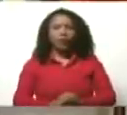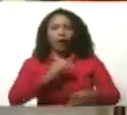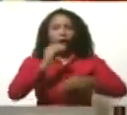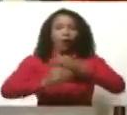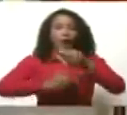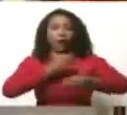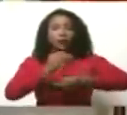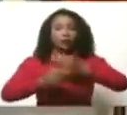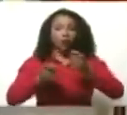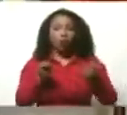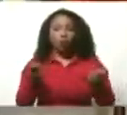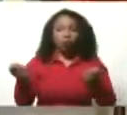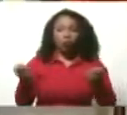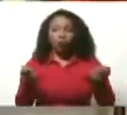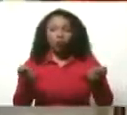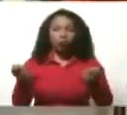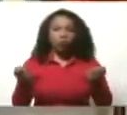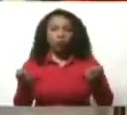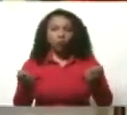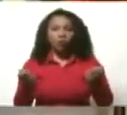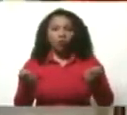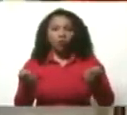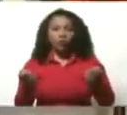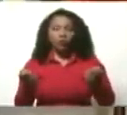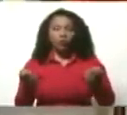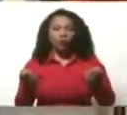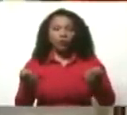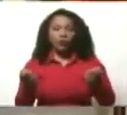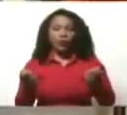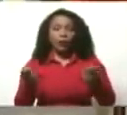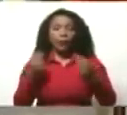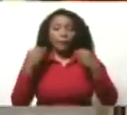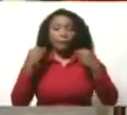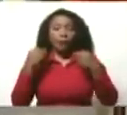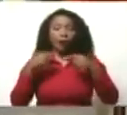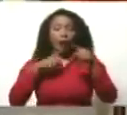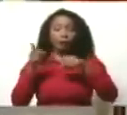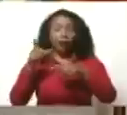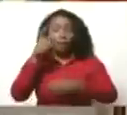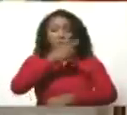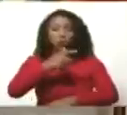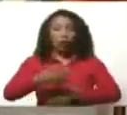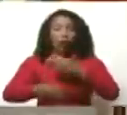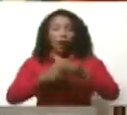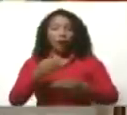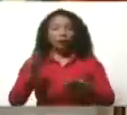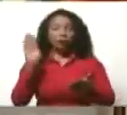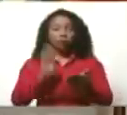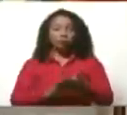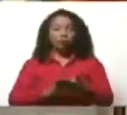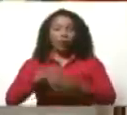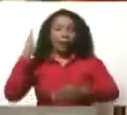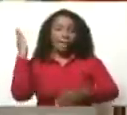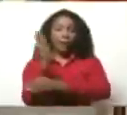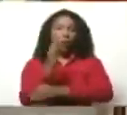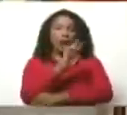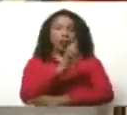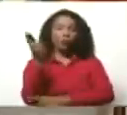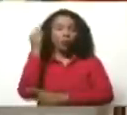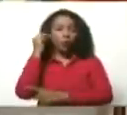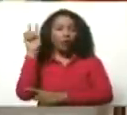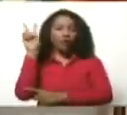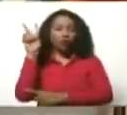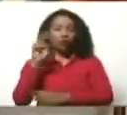realizando los trámites respectivos para que estas personas se pongan a derecho en la República Bolivariana de